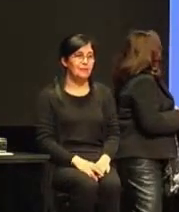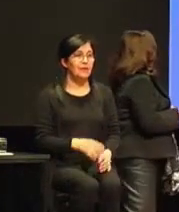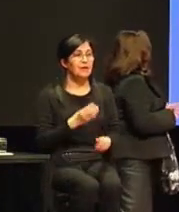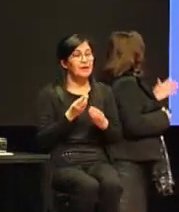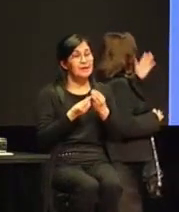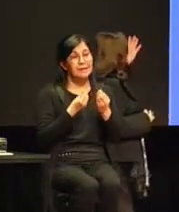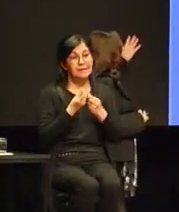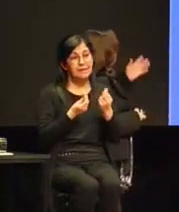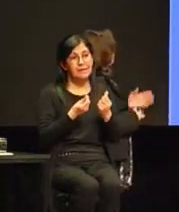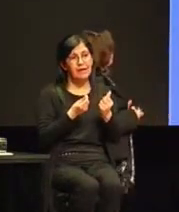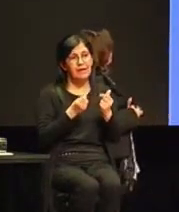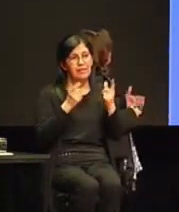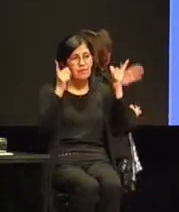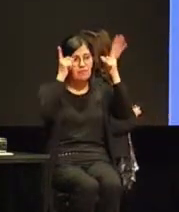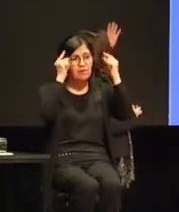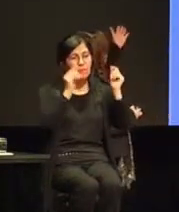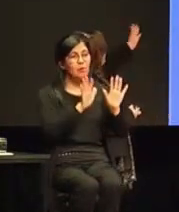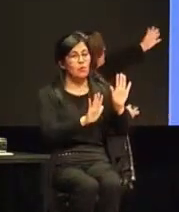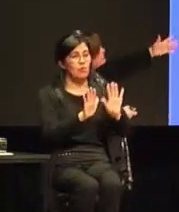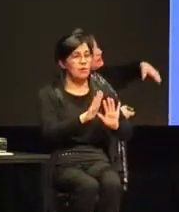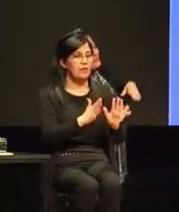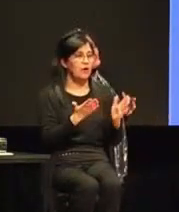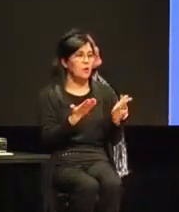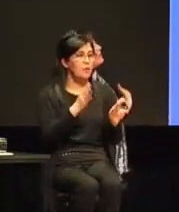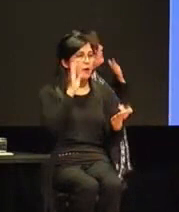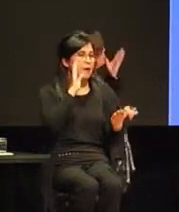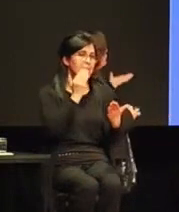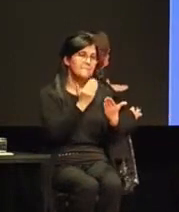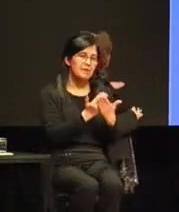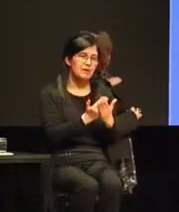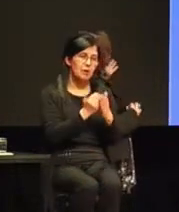Calidad del cuidado enfermero, según Donovan, es la capacidad de